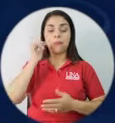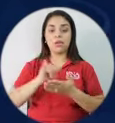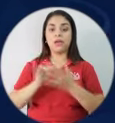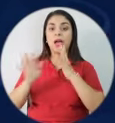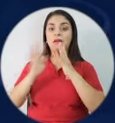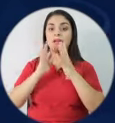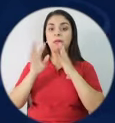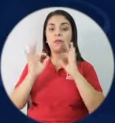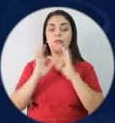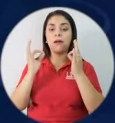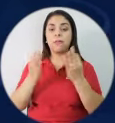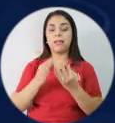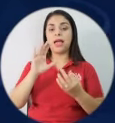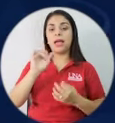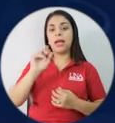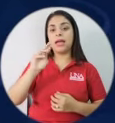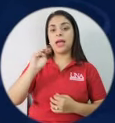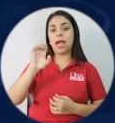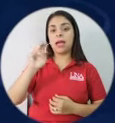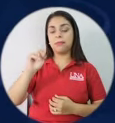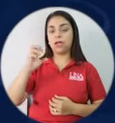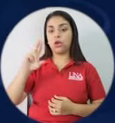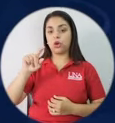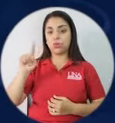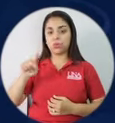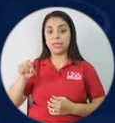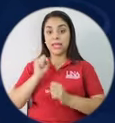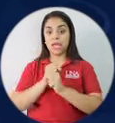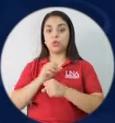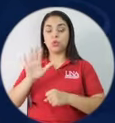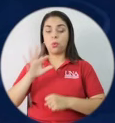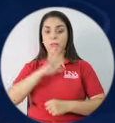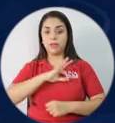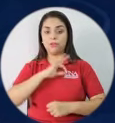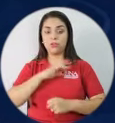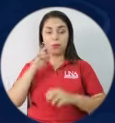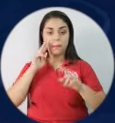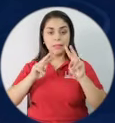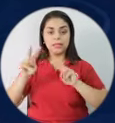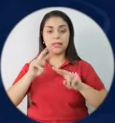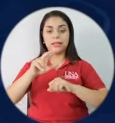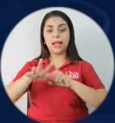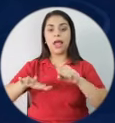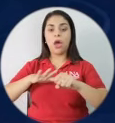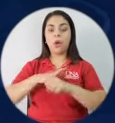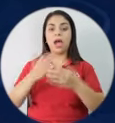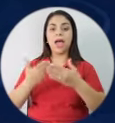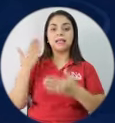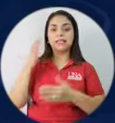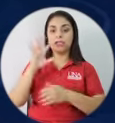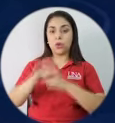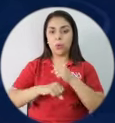conversamos con la familia de Carmen Cruz, quien desarrolló su microbeneficio Vistas del Lago desde hace